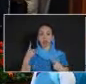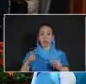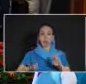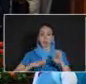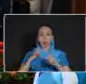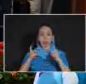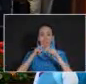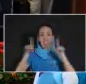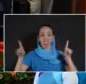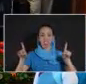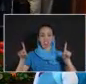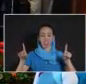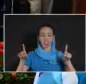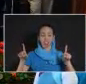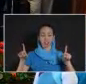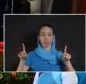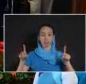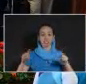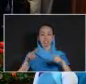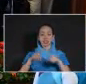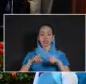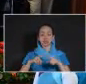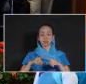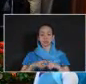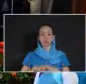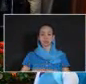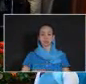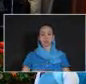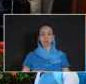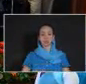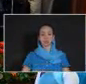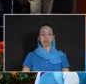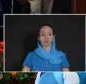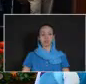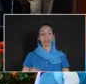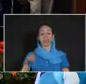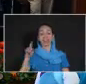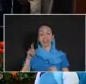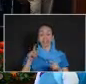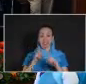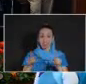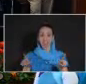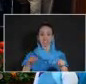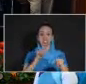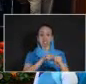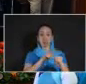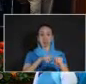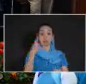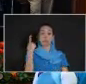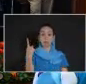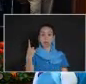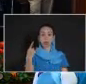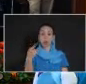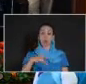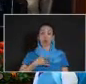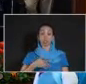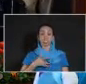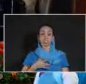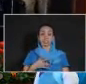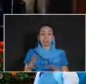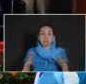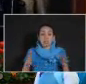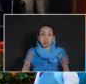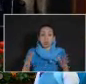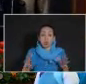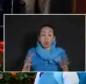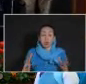distinta, en distintas facetas, en distintos tiempos. Primero uno siente miedo, lo primero